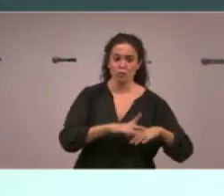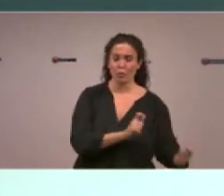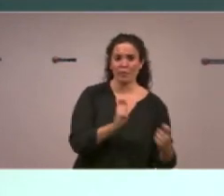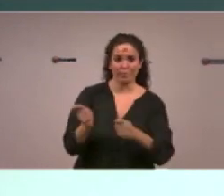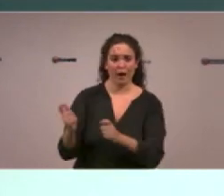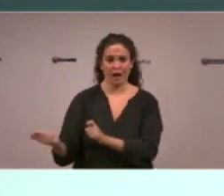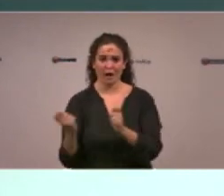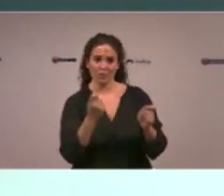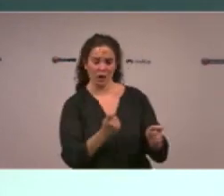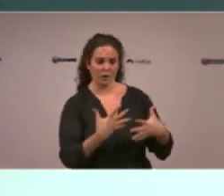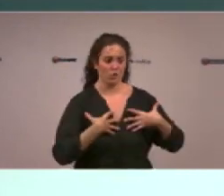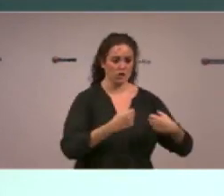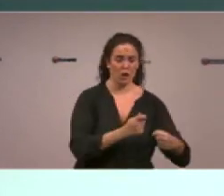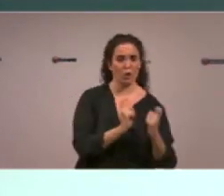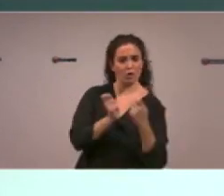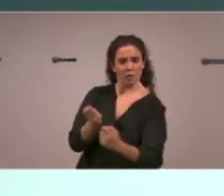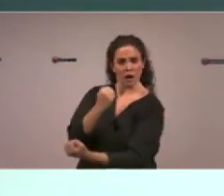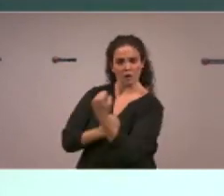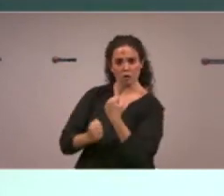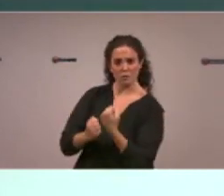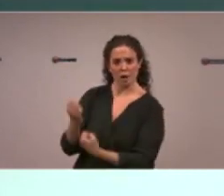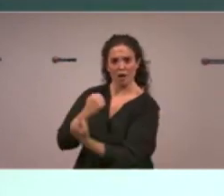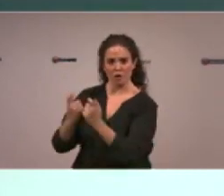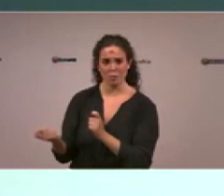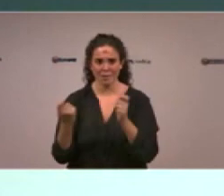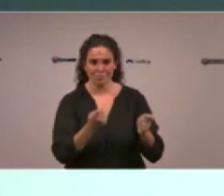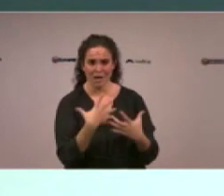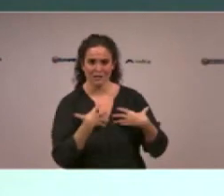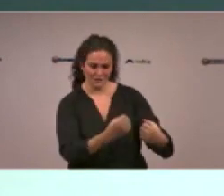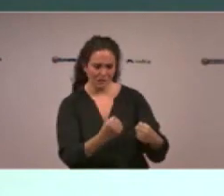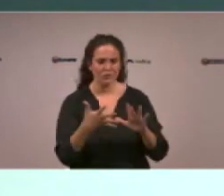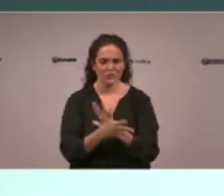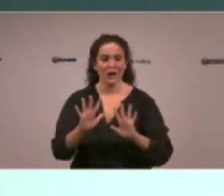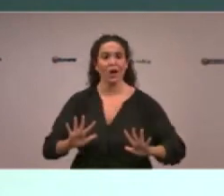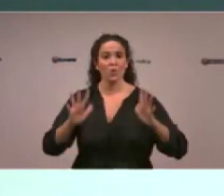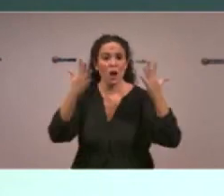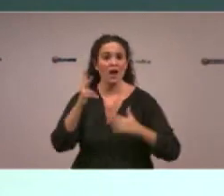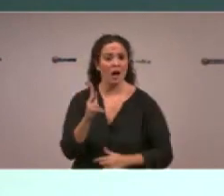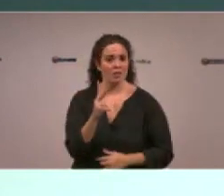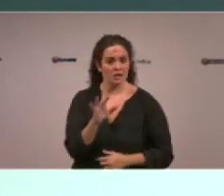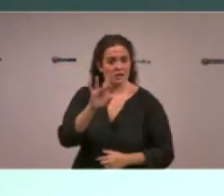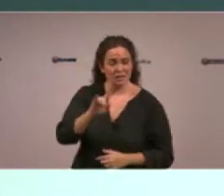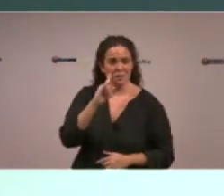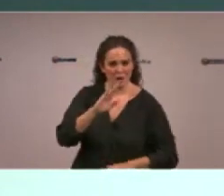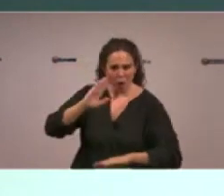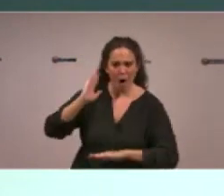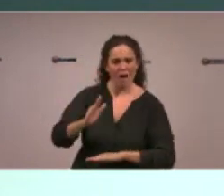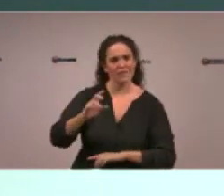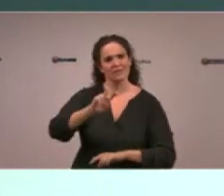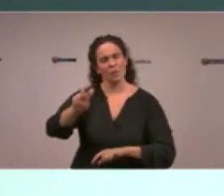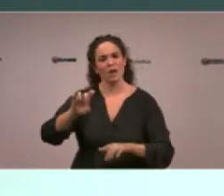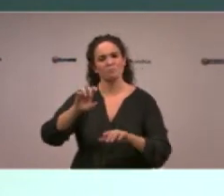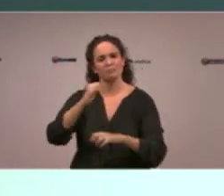de pandemia y de una crisis económica del nivel que estamos teniendo, bueno, pues el derecho a la huelga no tiene que impedir que